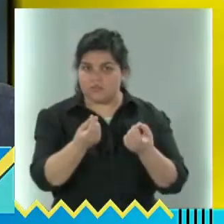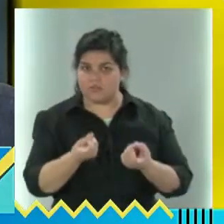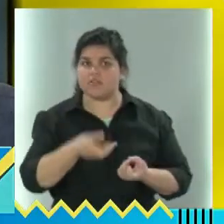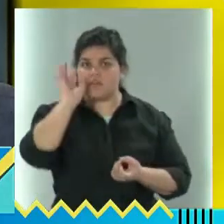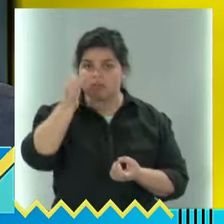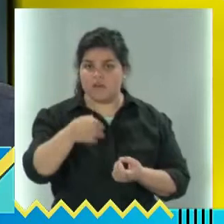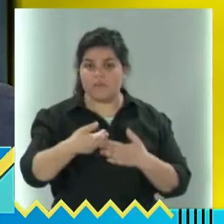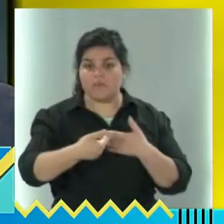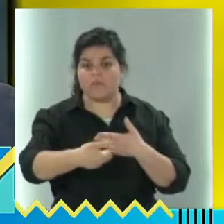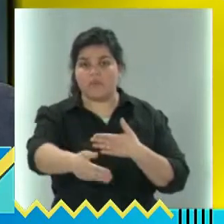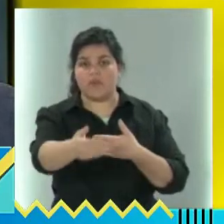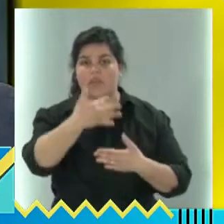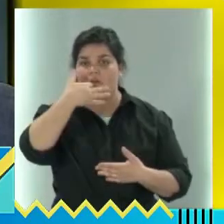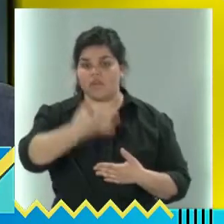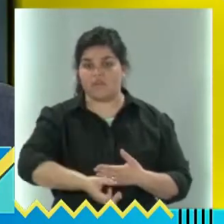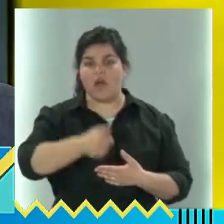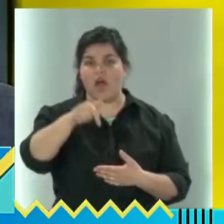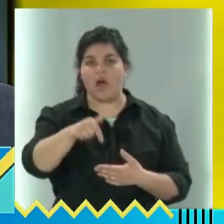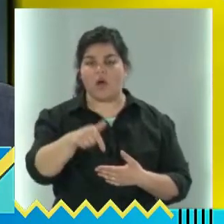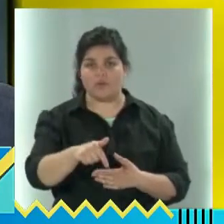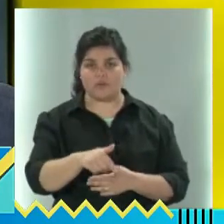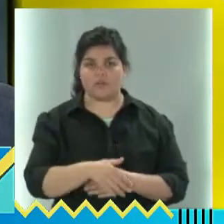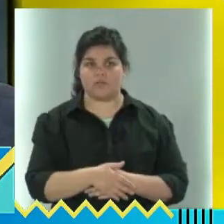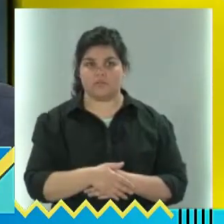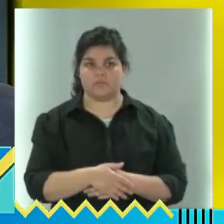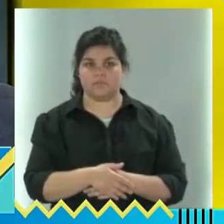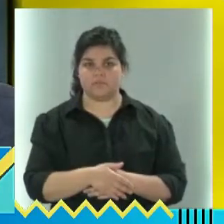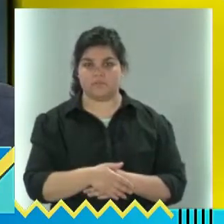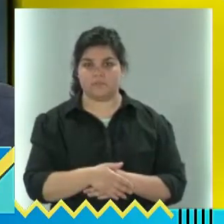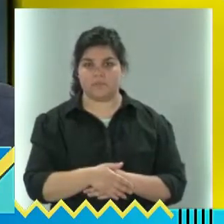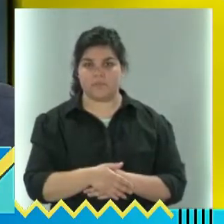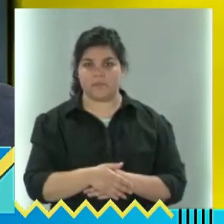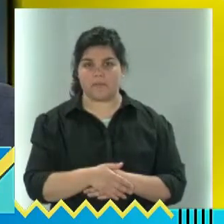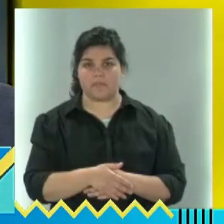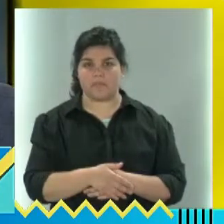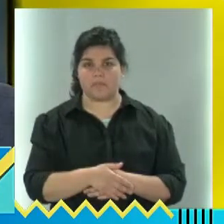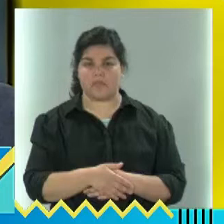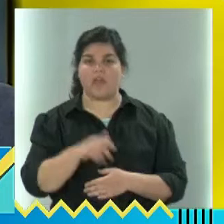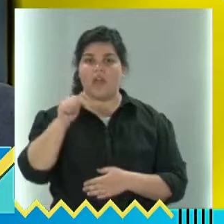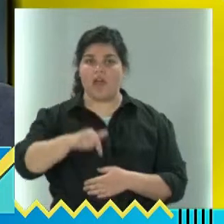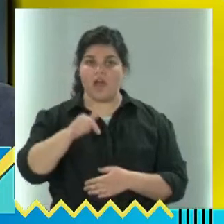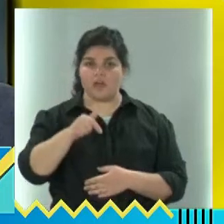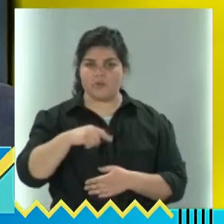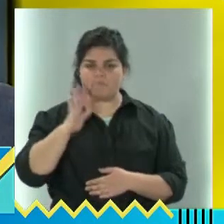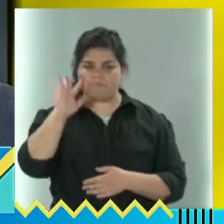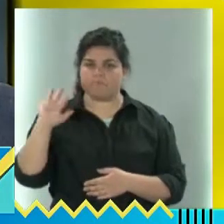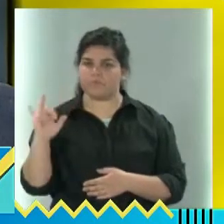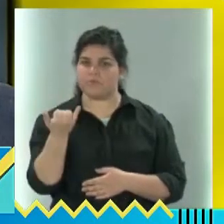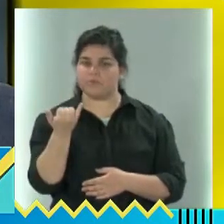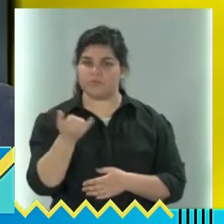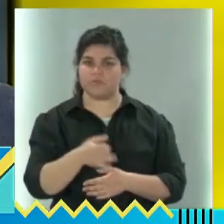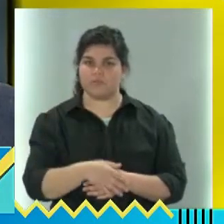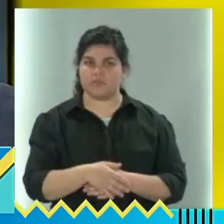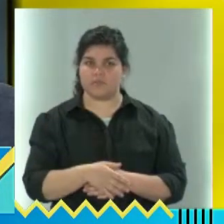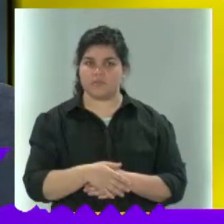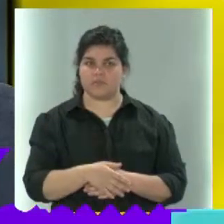los tiempos y las realidades que tenemos a la altura de la vida que estamos. Pero nosotros empezamos a notar, a pesar